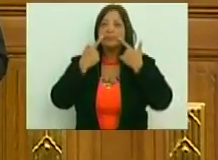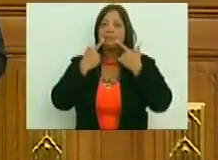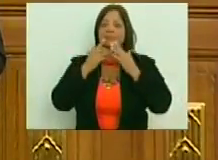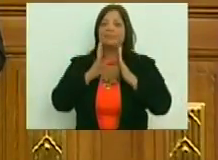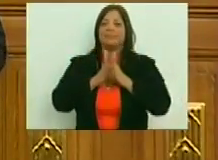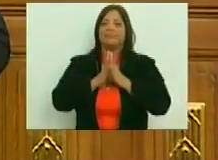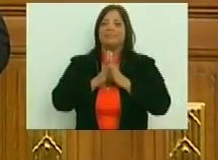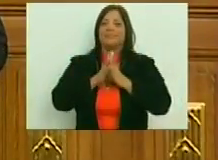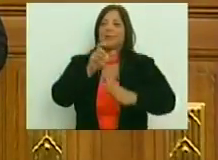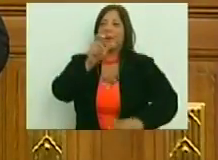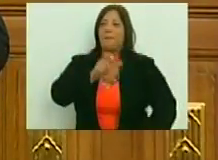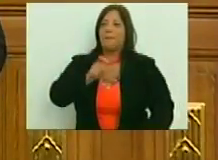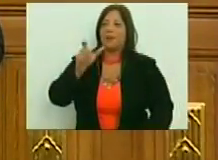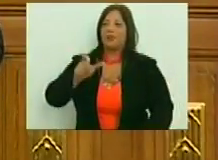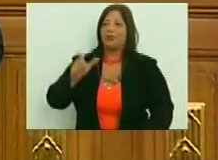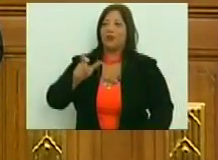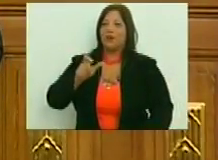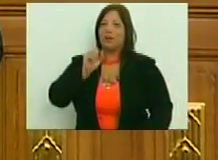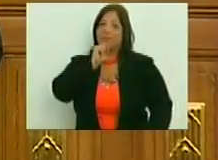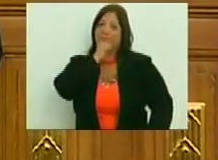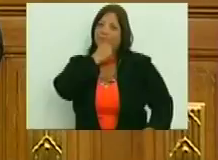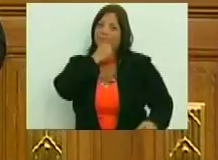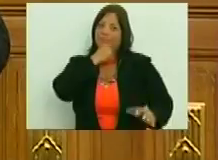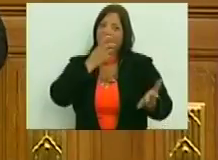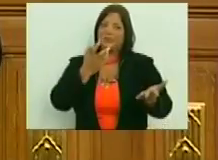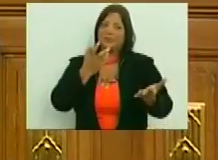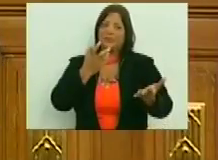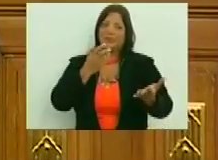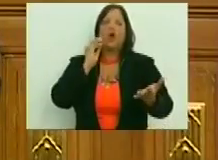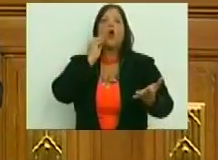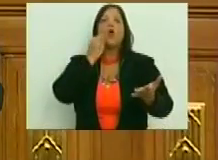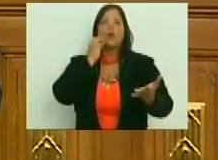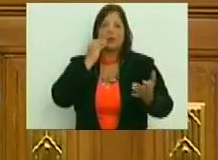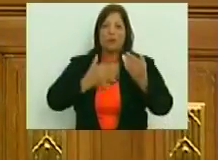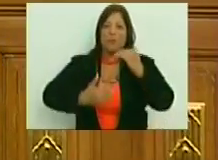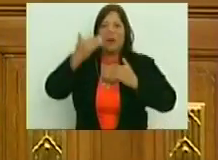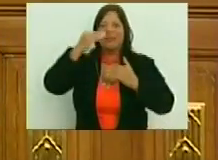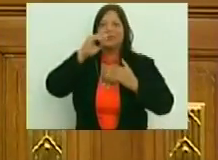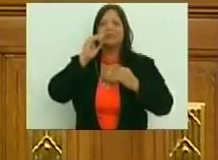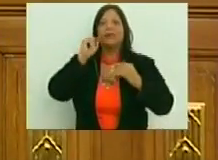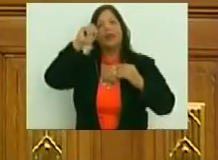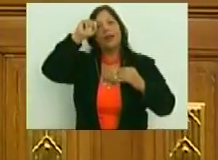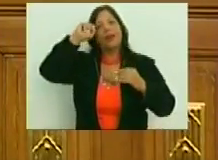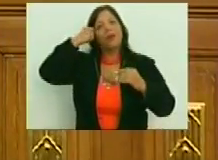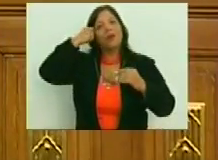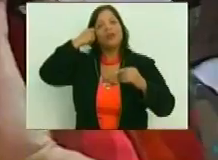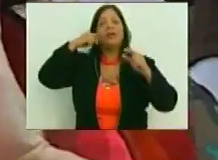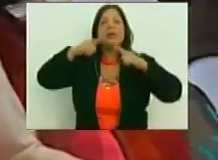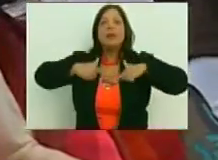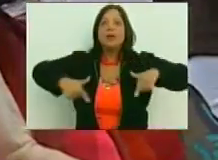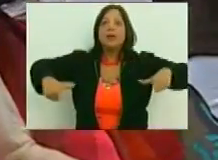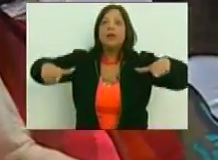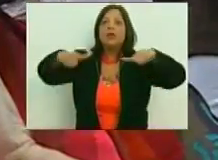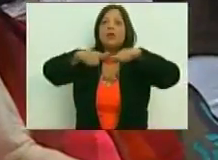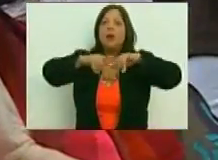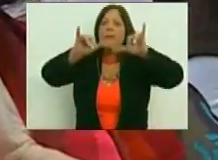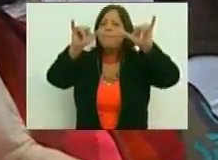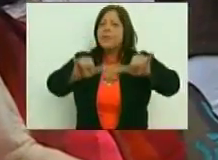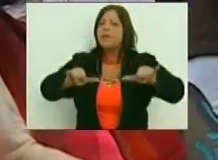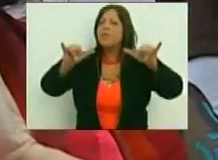seguramente las personas de mayor edad, los que tienen la juventud acumulada, lo deben recordar. En este mismo